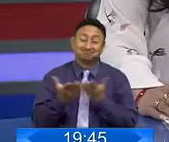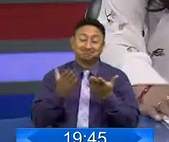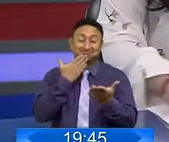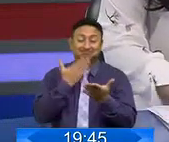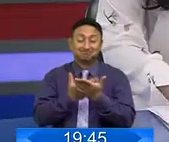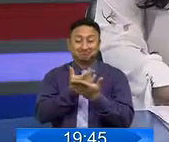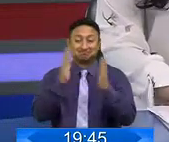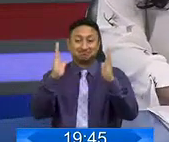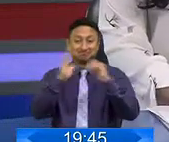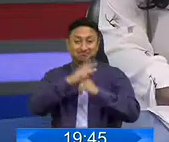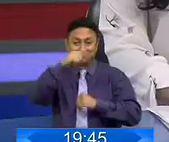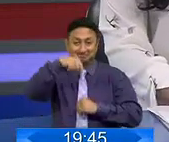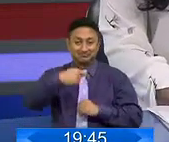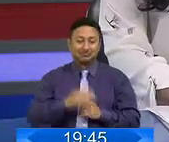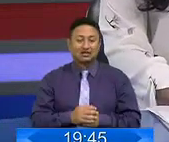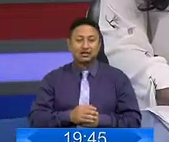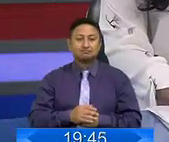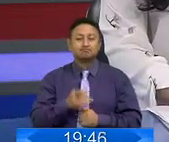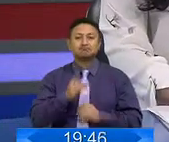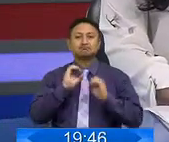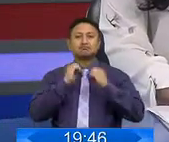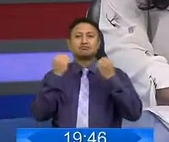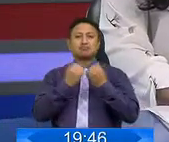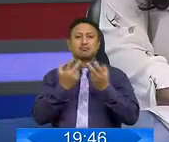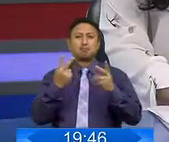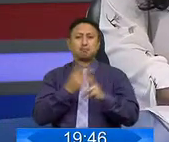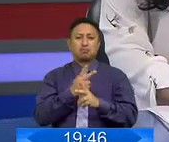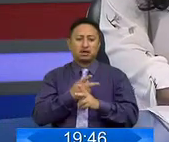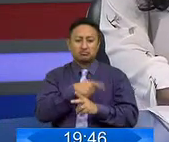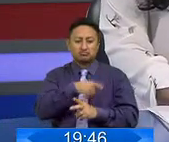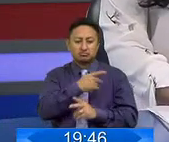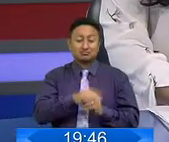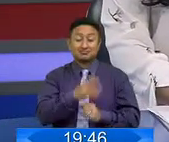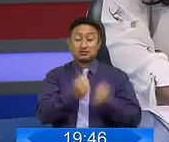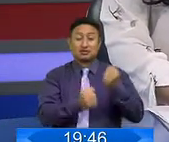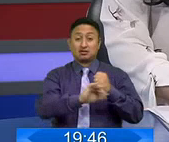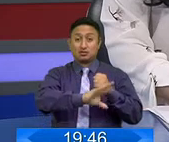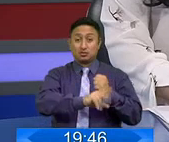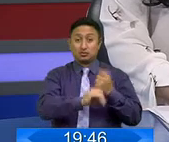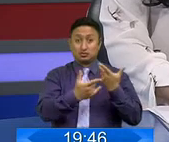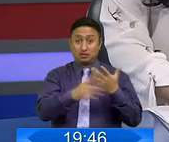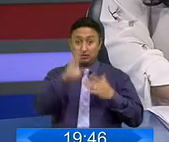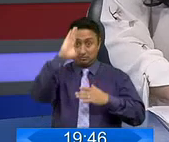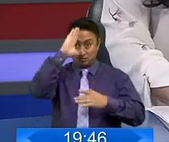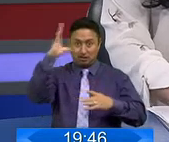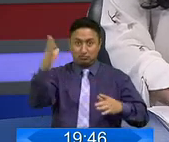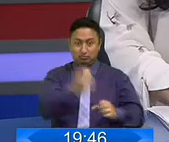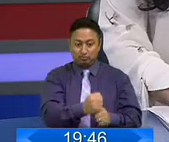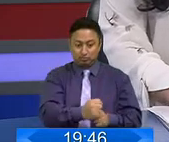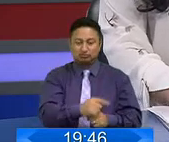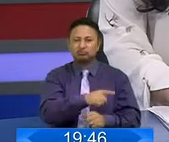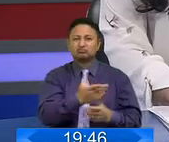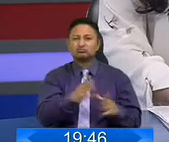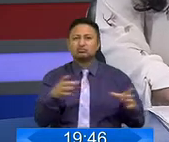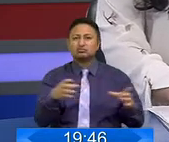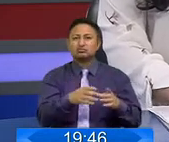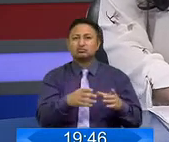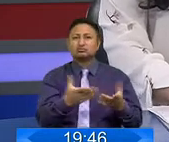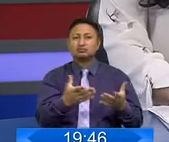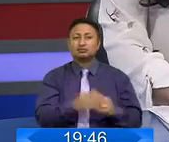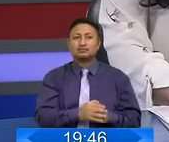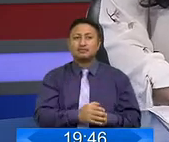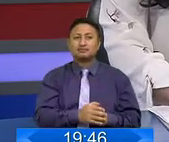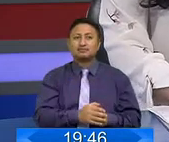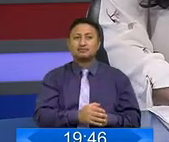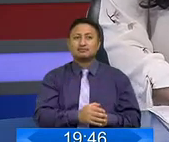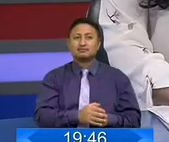Gracias por seguir en nuestra sintonía. Una organización delictiva dedicada al robo de autos fue desmantelada. La base de operaciones de los sospechosos